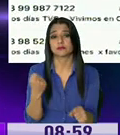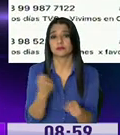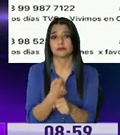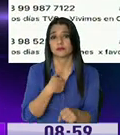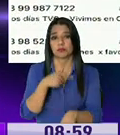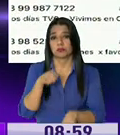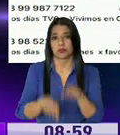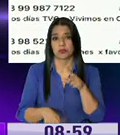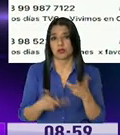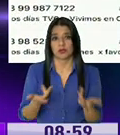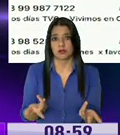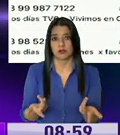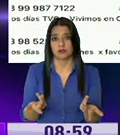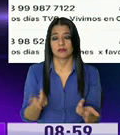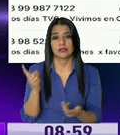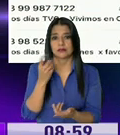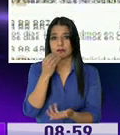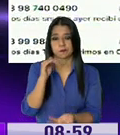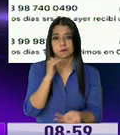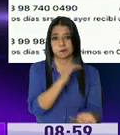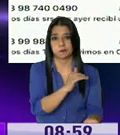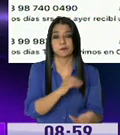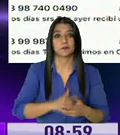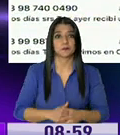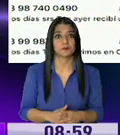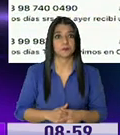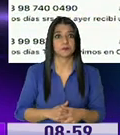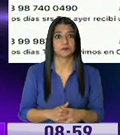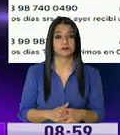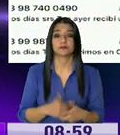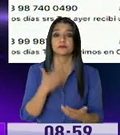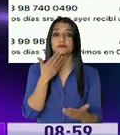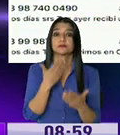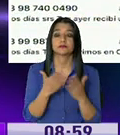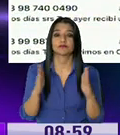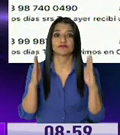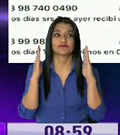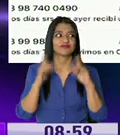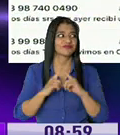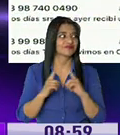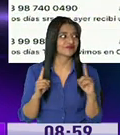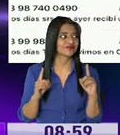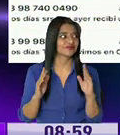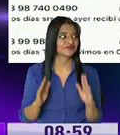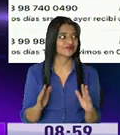puede, realmente necesito un kit, es lo que está pidiendo. Con muchas gracias, pero danos